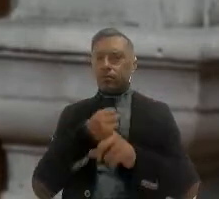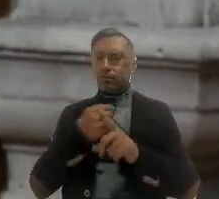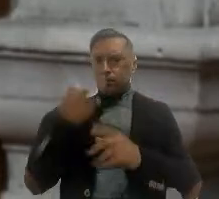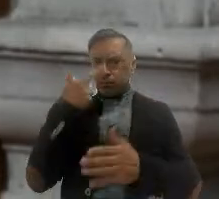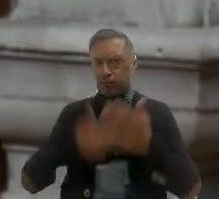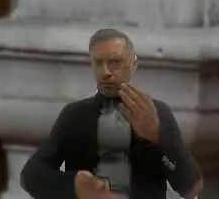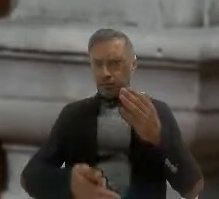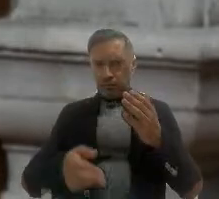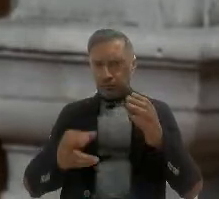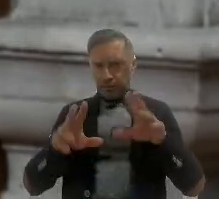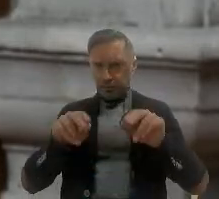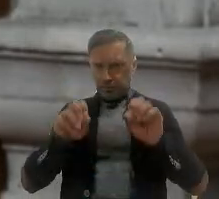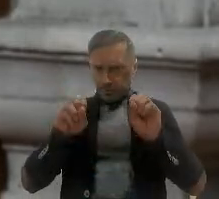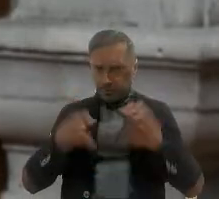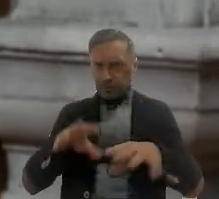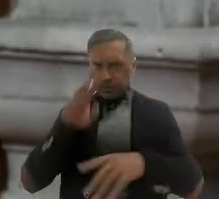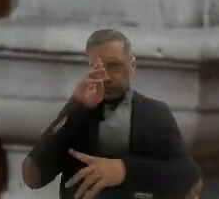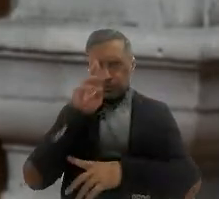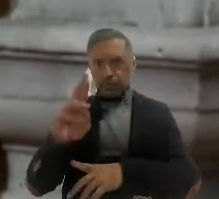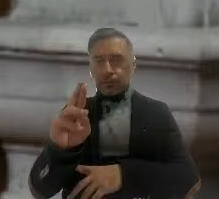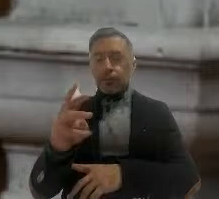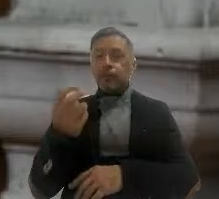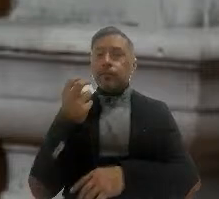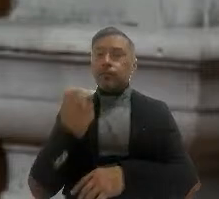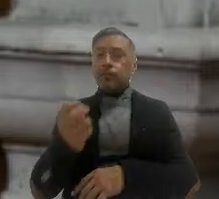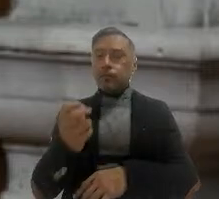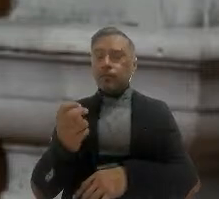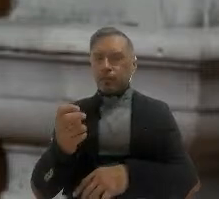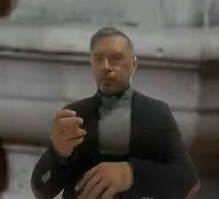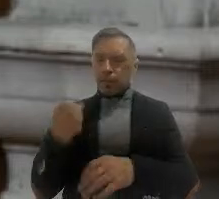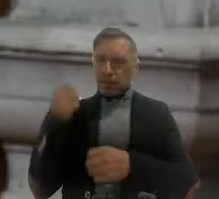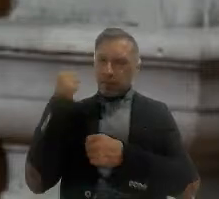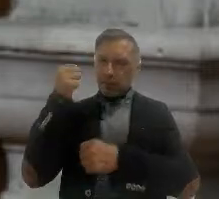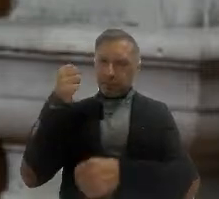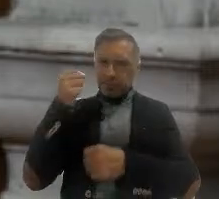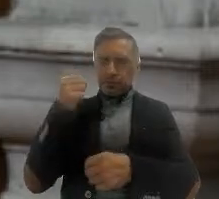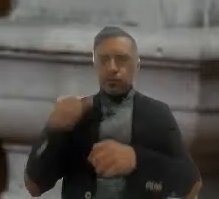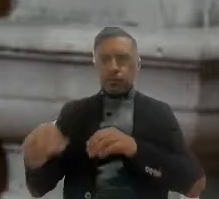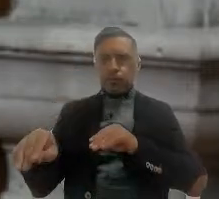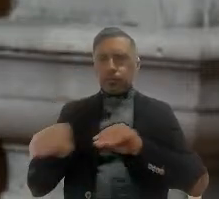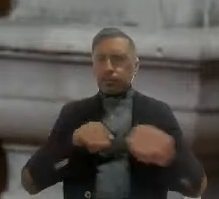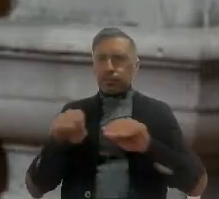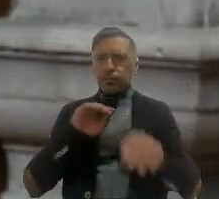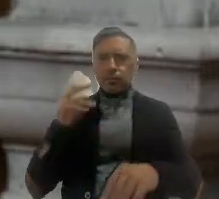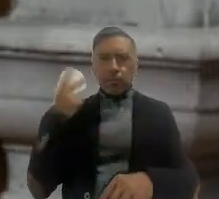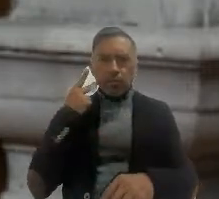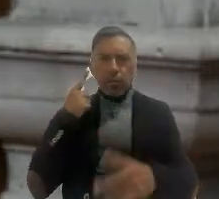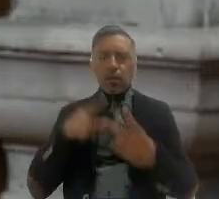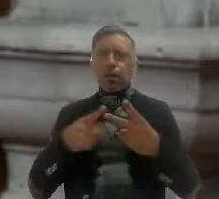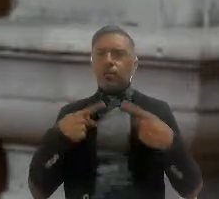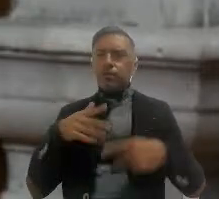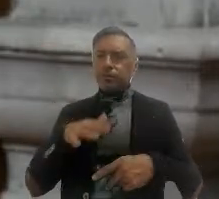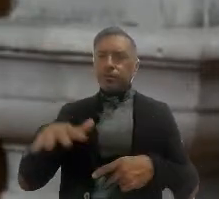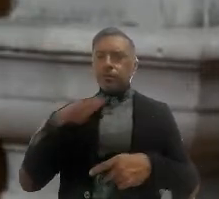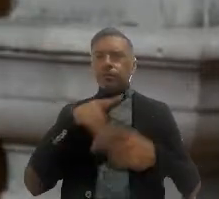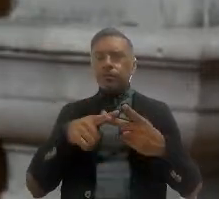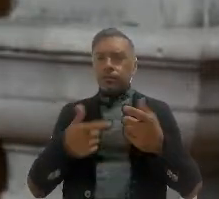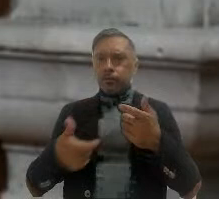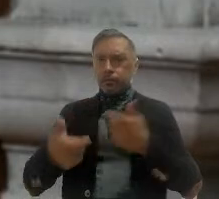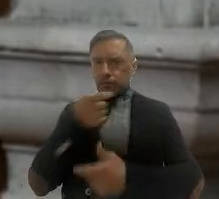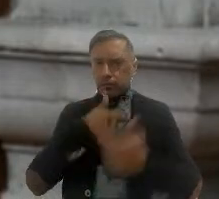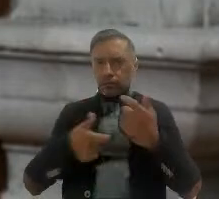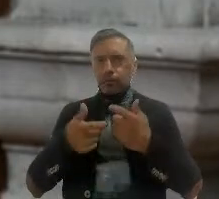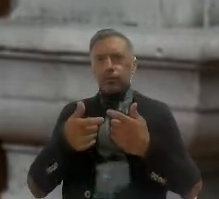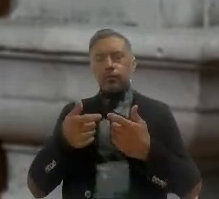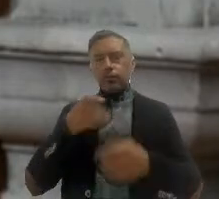Este, que se concibe como el movimiento político, social, académico, económico y cultural, que